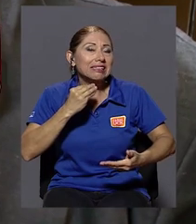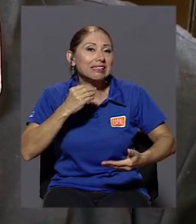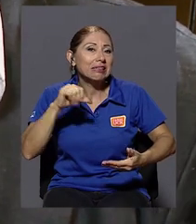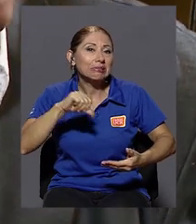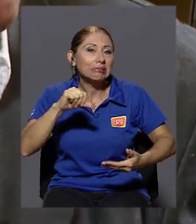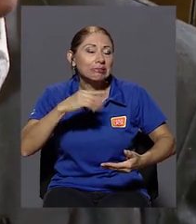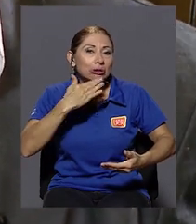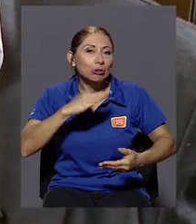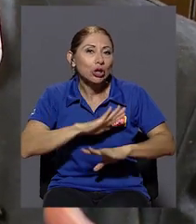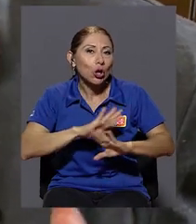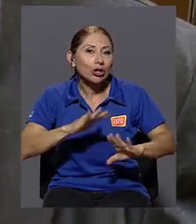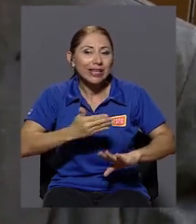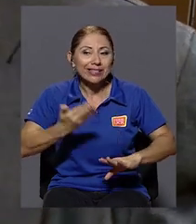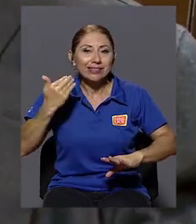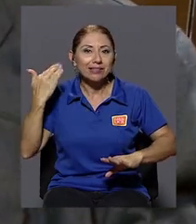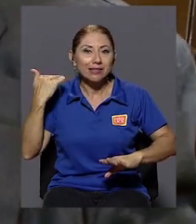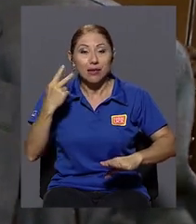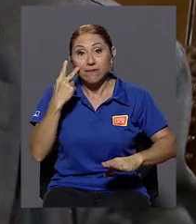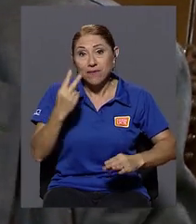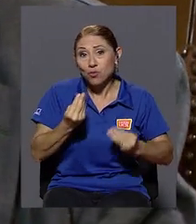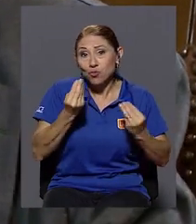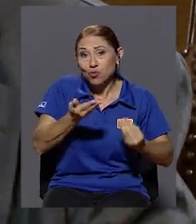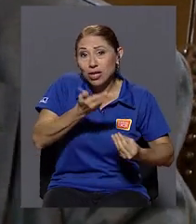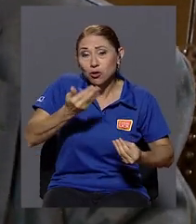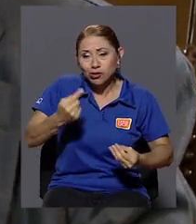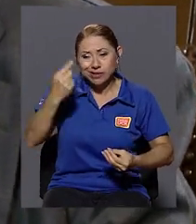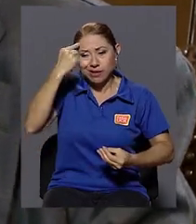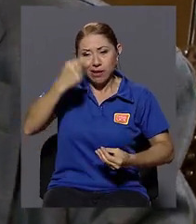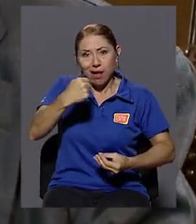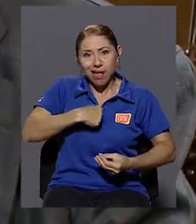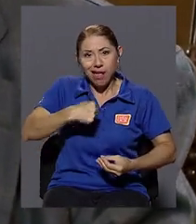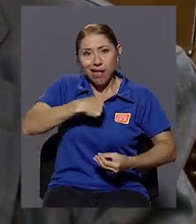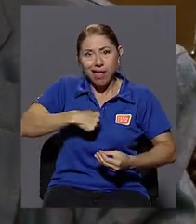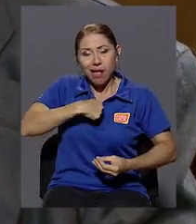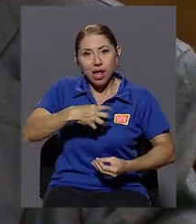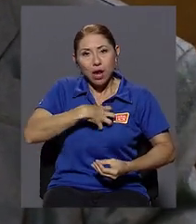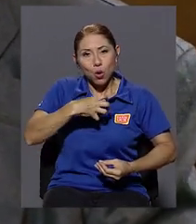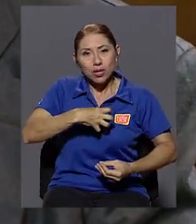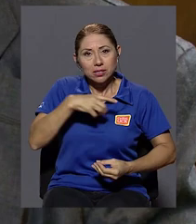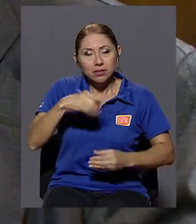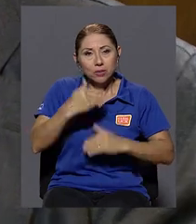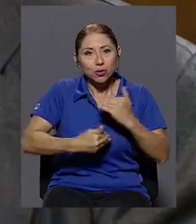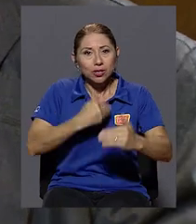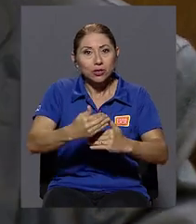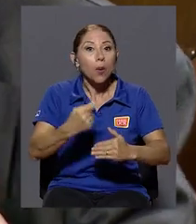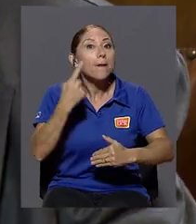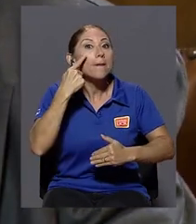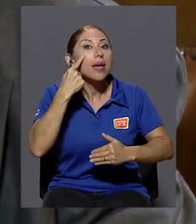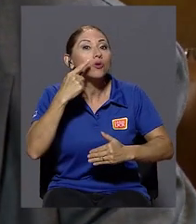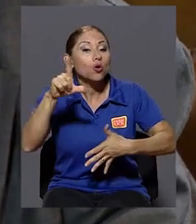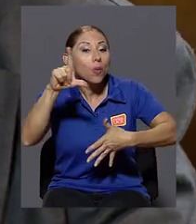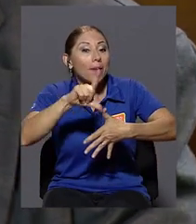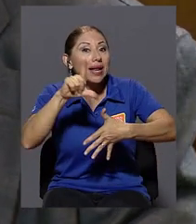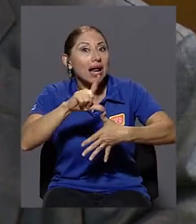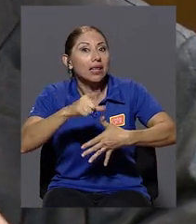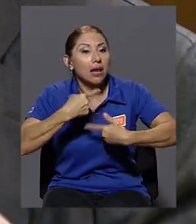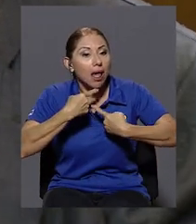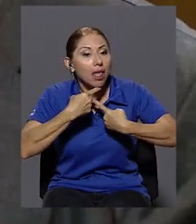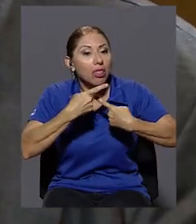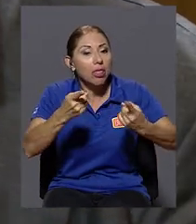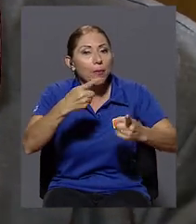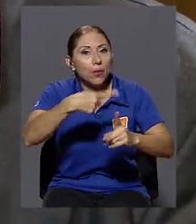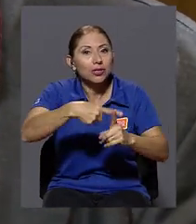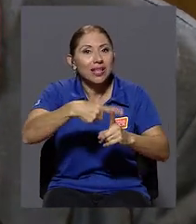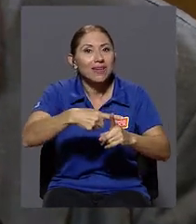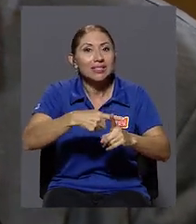ruinosas. Realmente vimos muchas cosas muy egoístas en ese proceso. Vimos cómo América Latina declama cosas muy positivas,